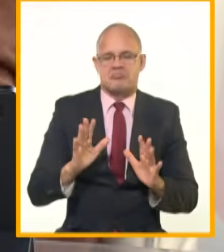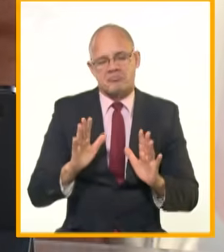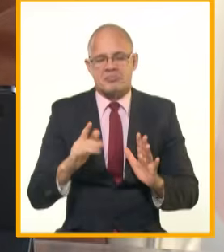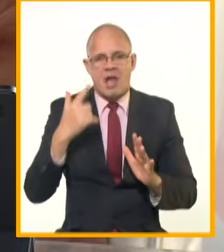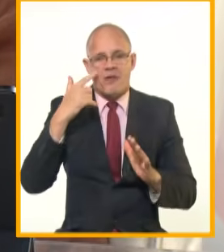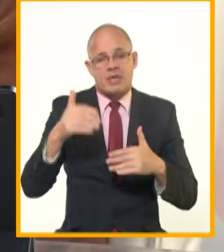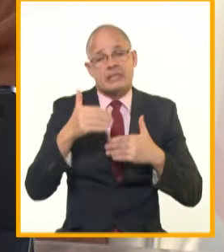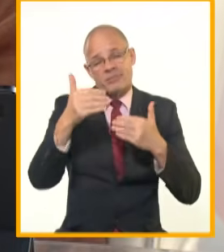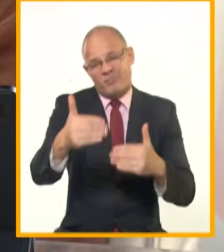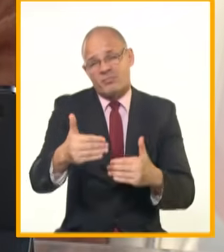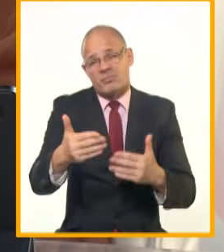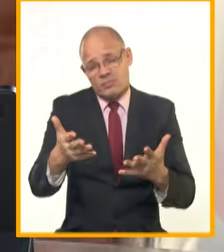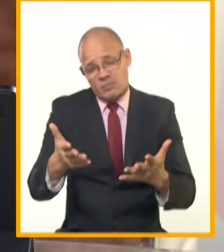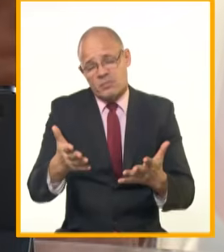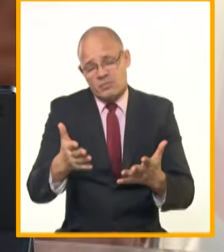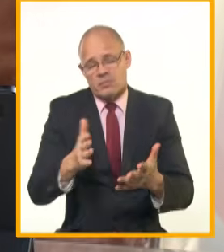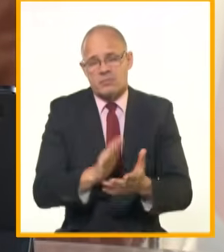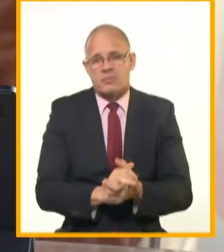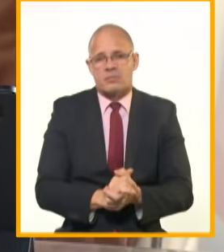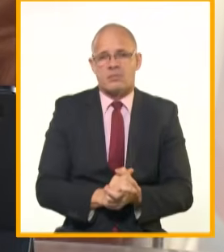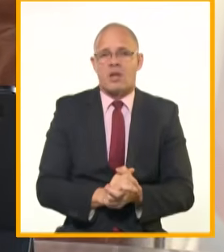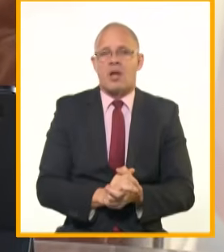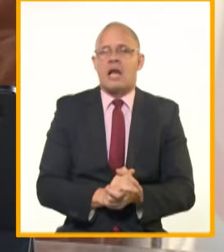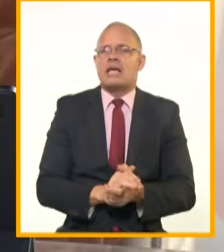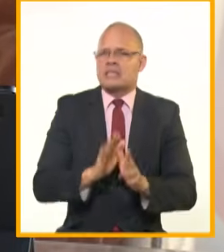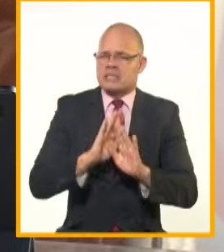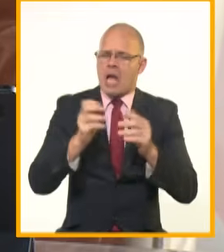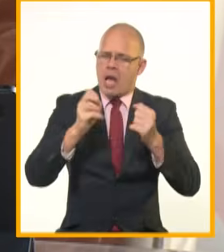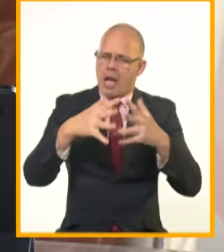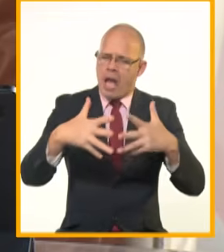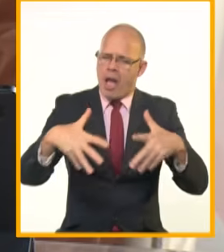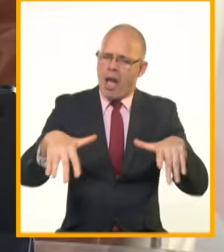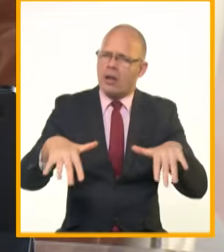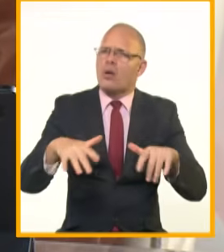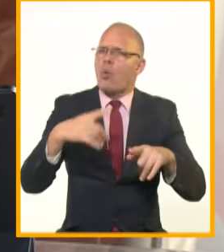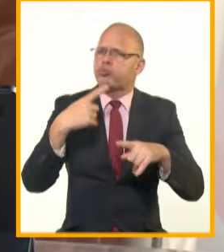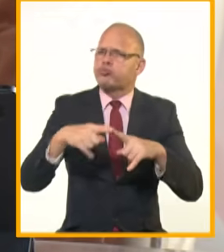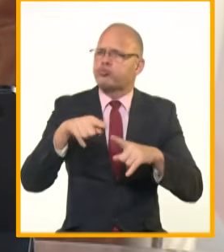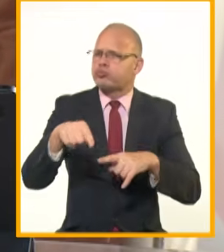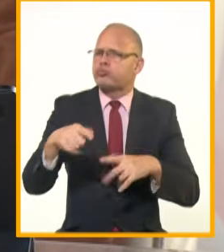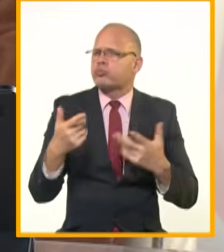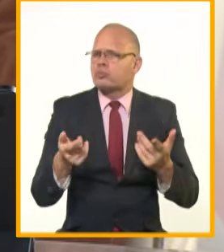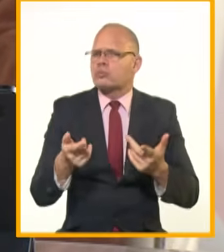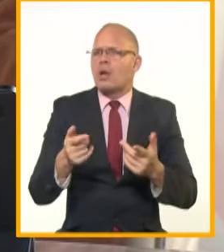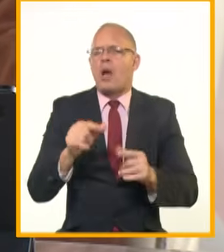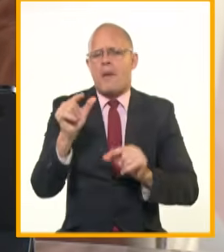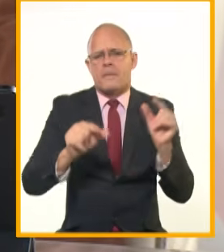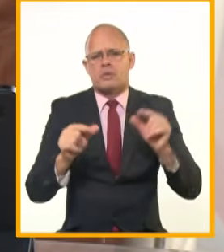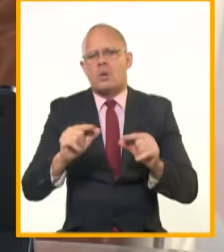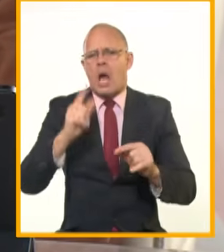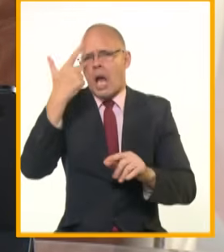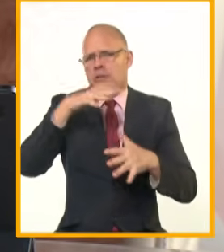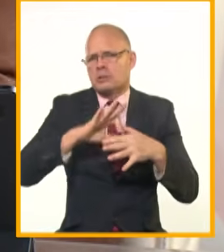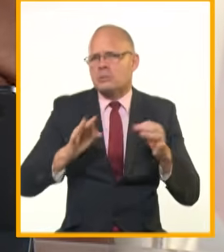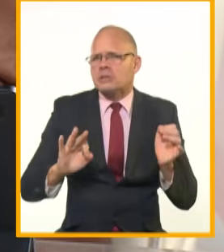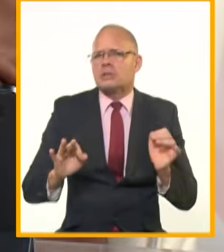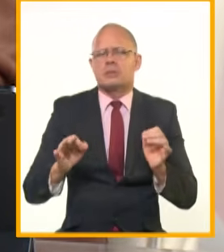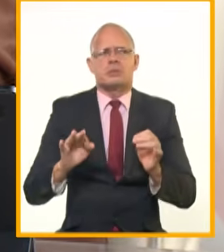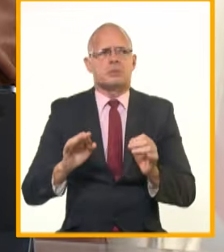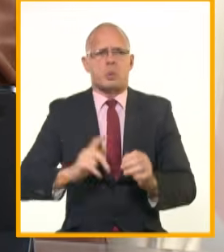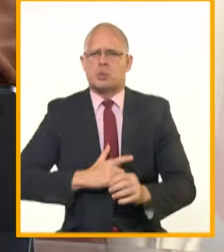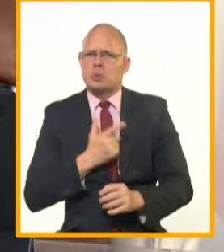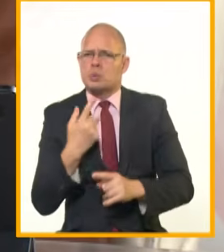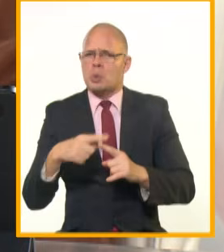haremos. Y sí se hizo una gala con la participación de muchos artemiseños y además el acompañamiento